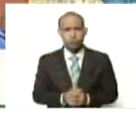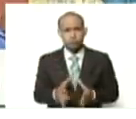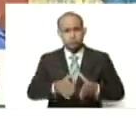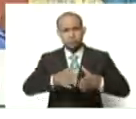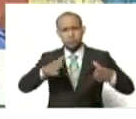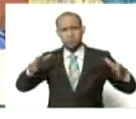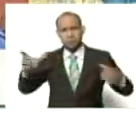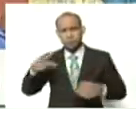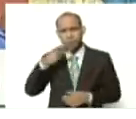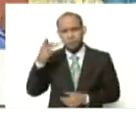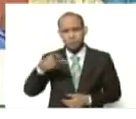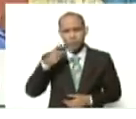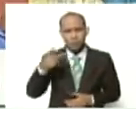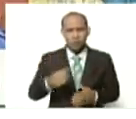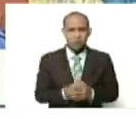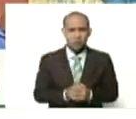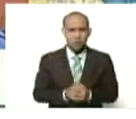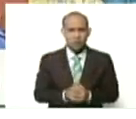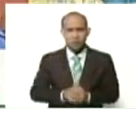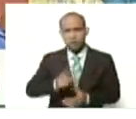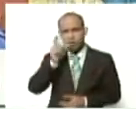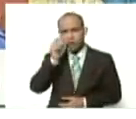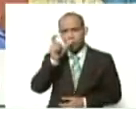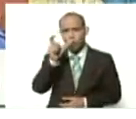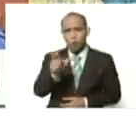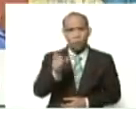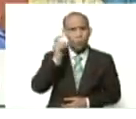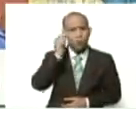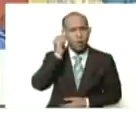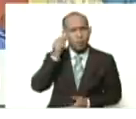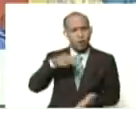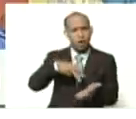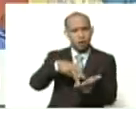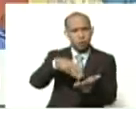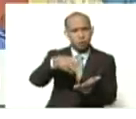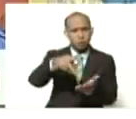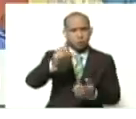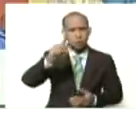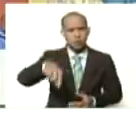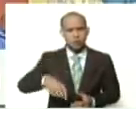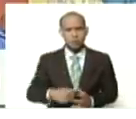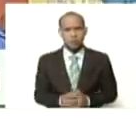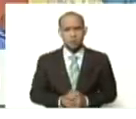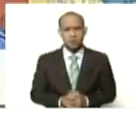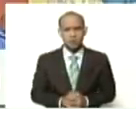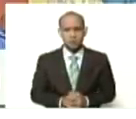patriótico, y el hombre y la mujer de a pie